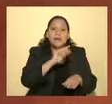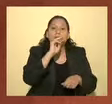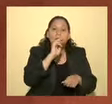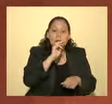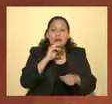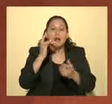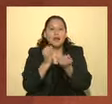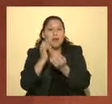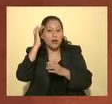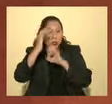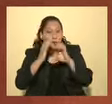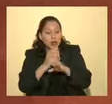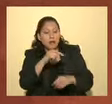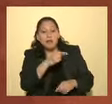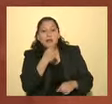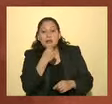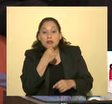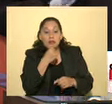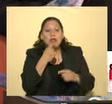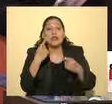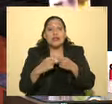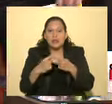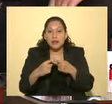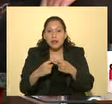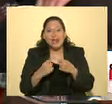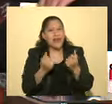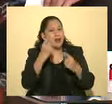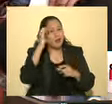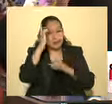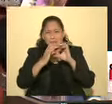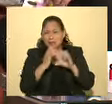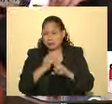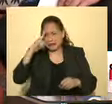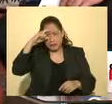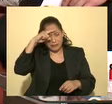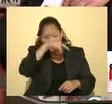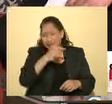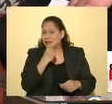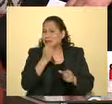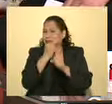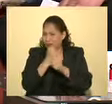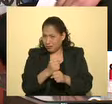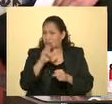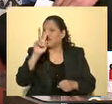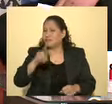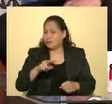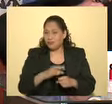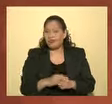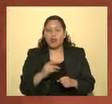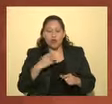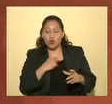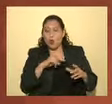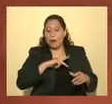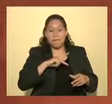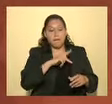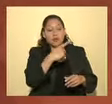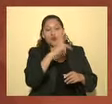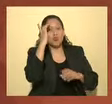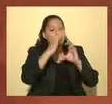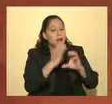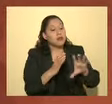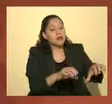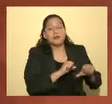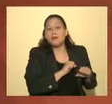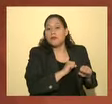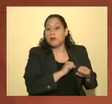los cumpleaños del menor. Uy, qué difícil. Hay cumpleaños que se vuelven verdaderas tragedias para los niños porque no hay manera de